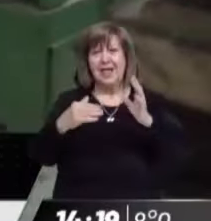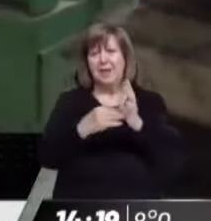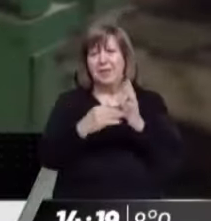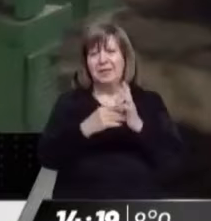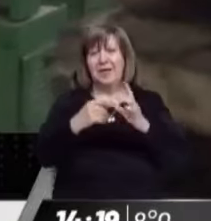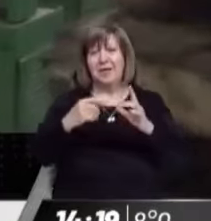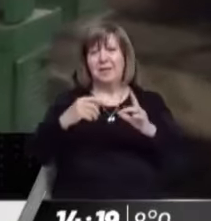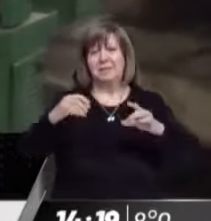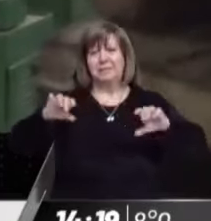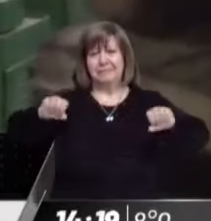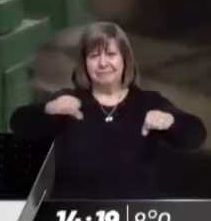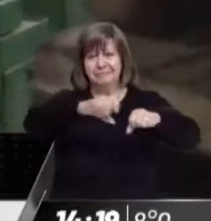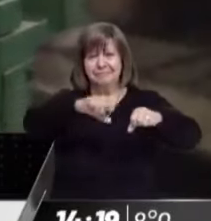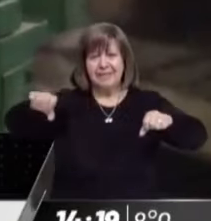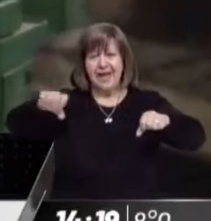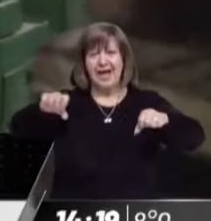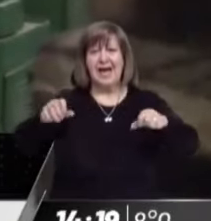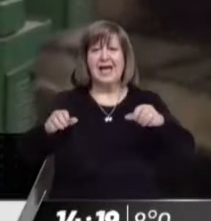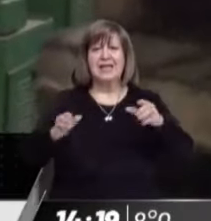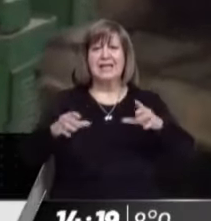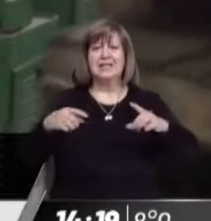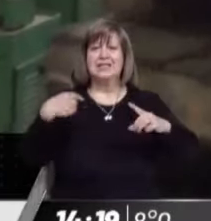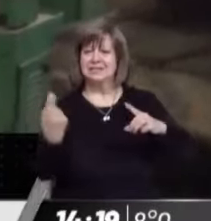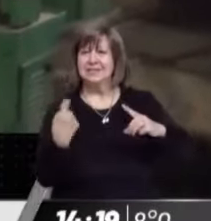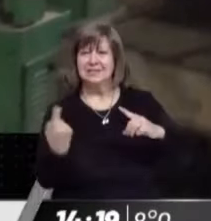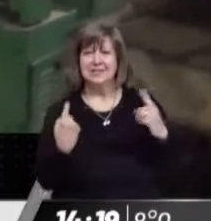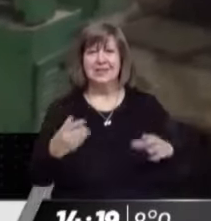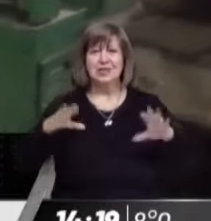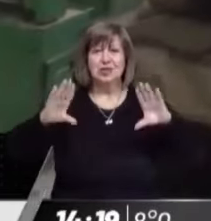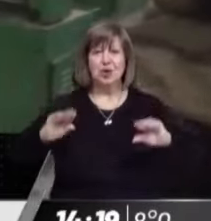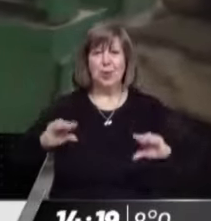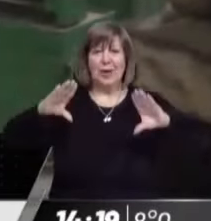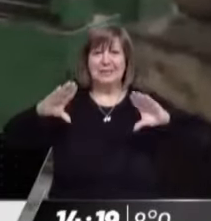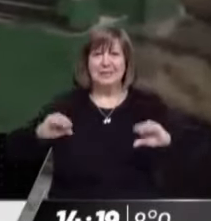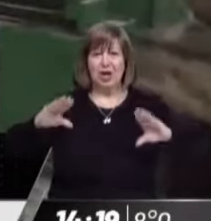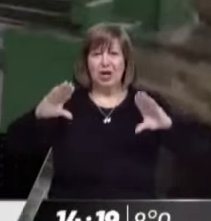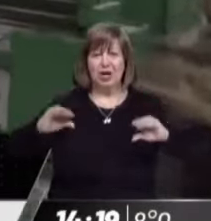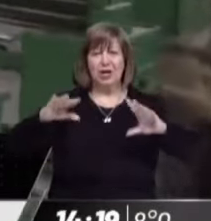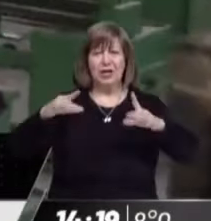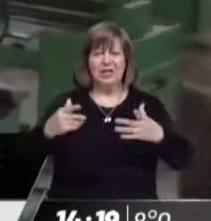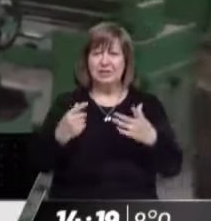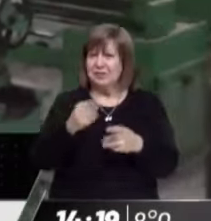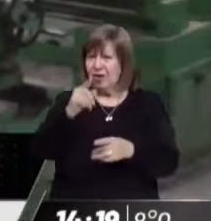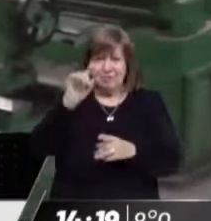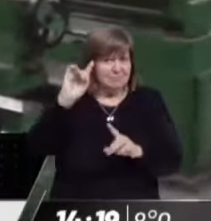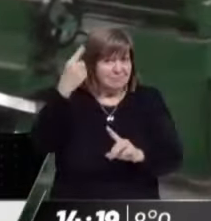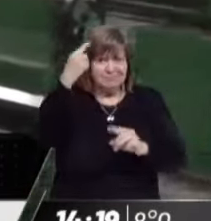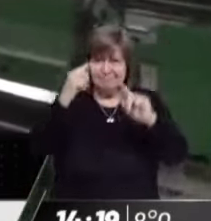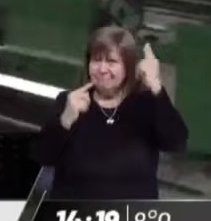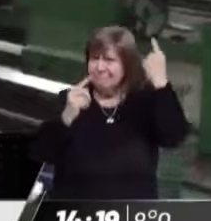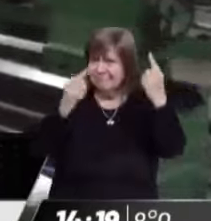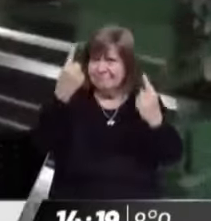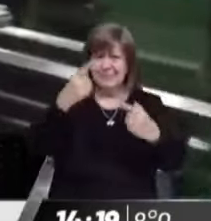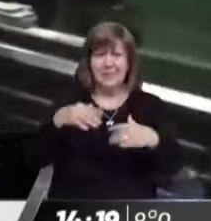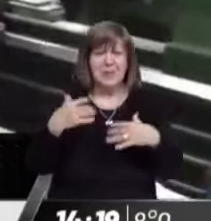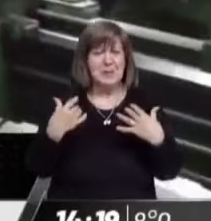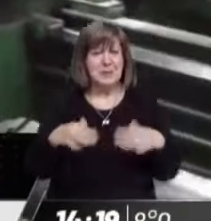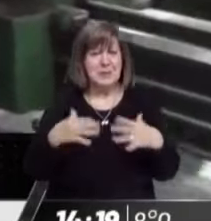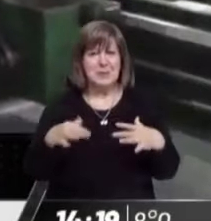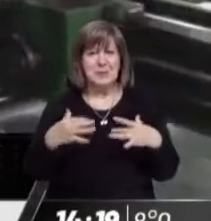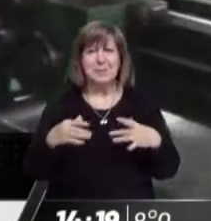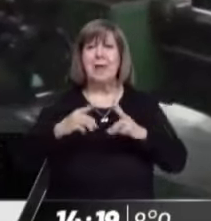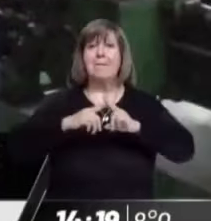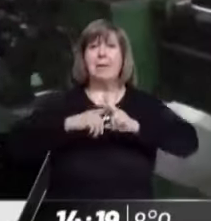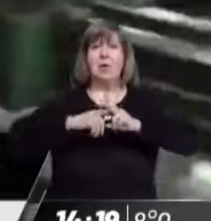de eje, suspensión y O sea, el demás. auto se empieza a armar acá en, que dice mecánica, tornería. Exactamente. Chicos, ¿ustedes ven el tamaño de estos